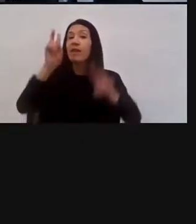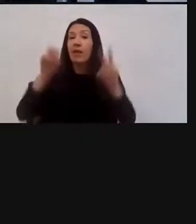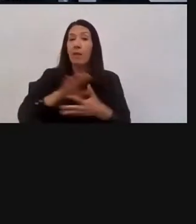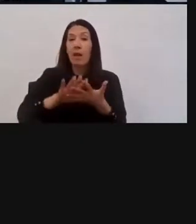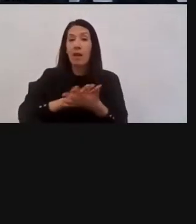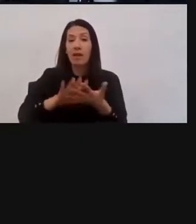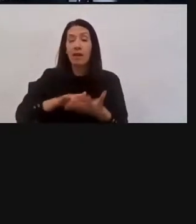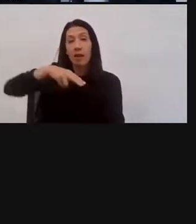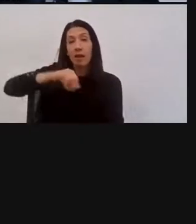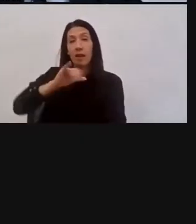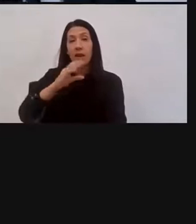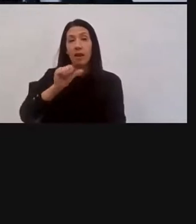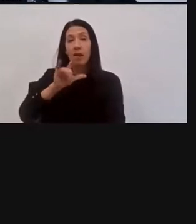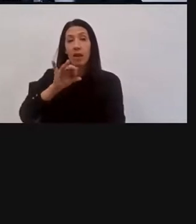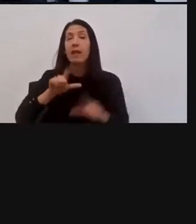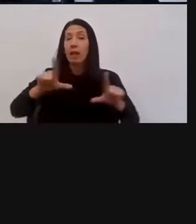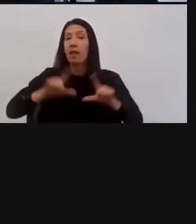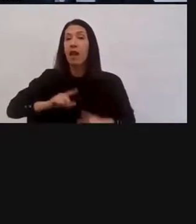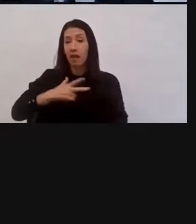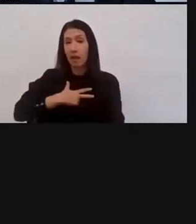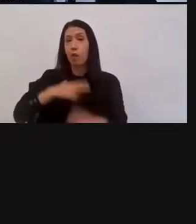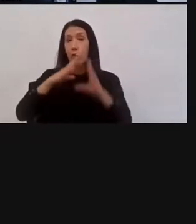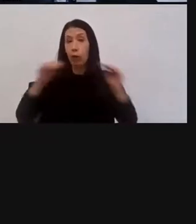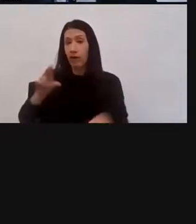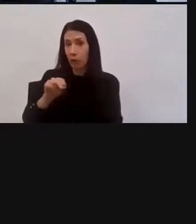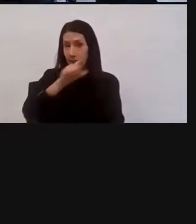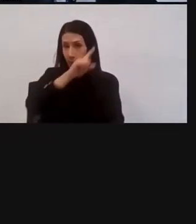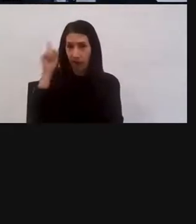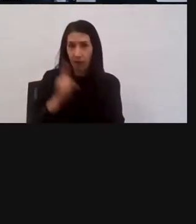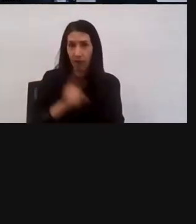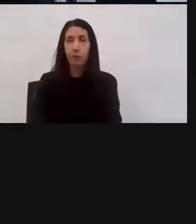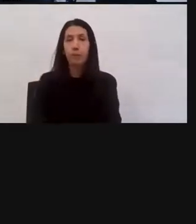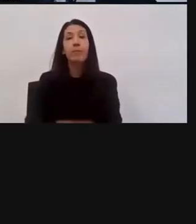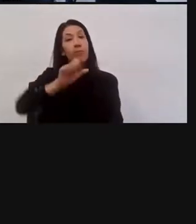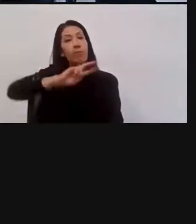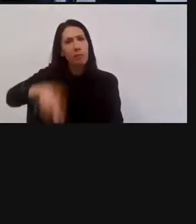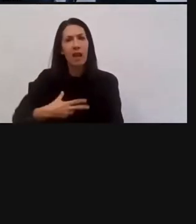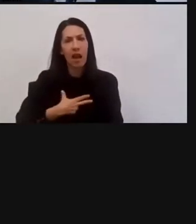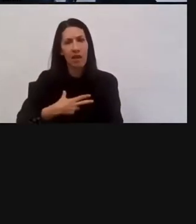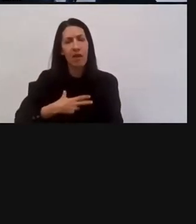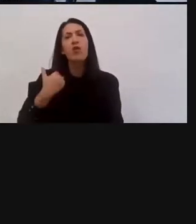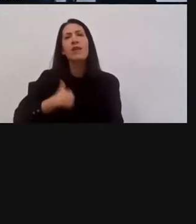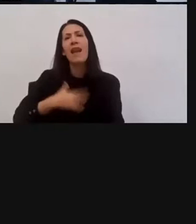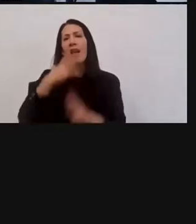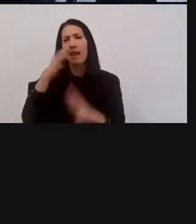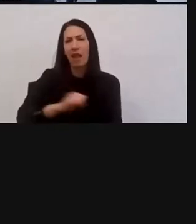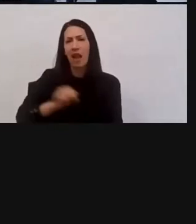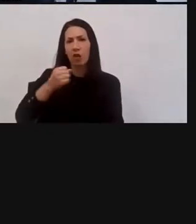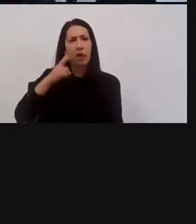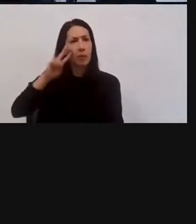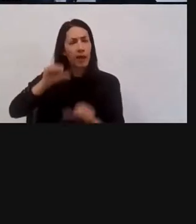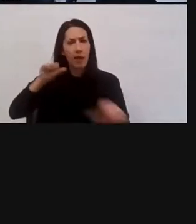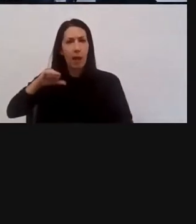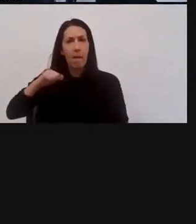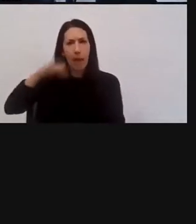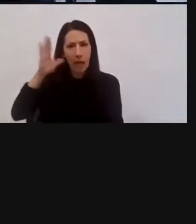Lerma es licenciado en Derecho por la Universidad Complutense de Madrid, es abogado con más de 10 años de experiencia y